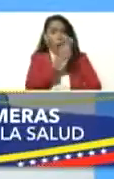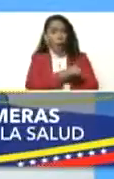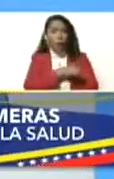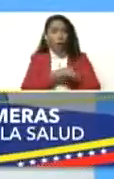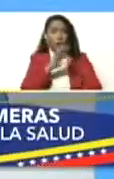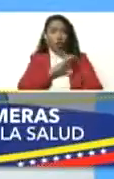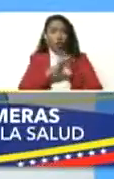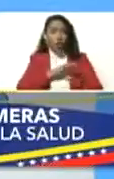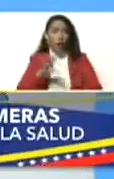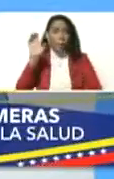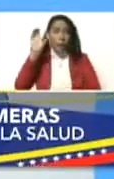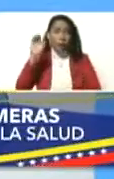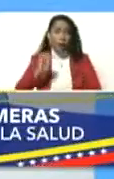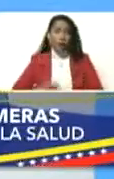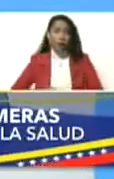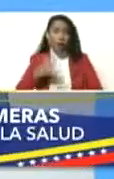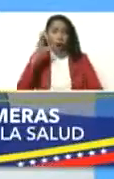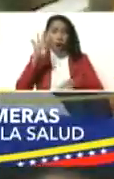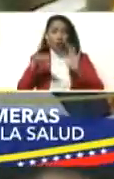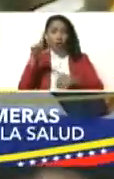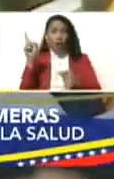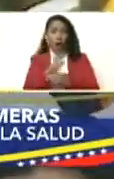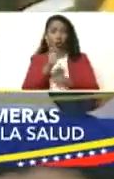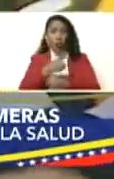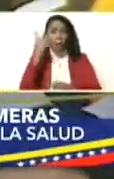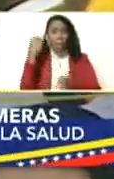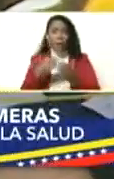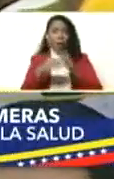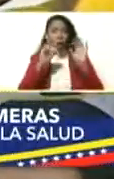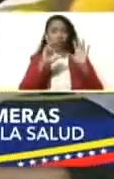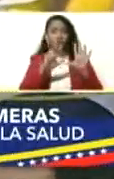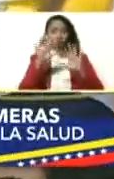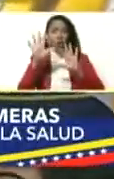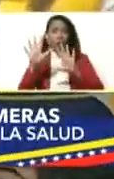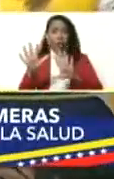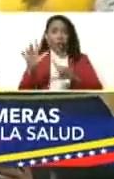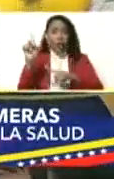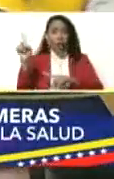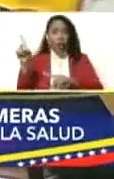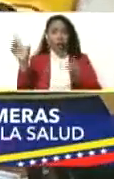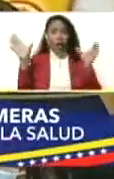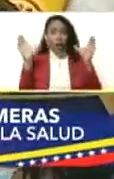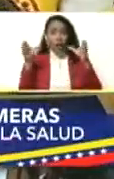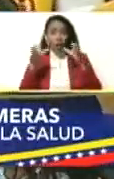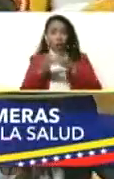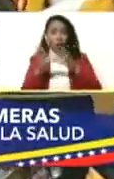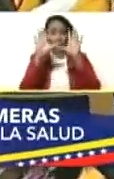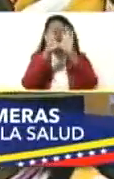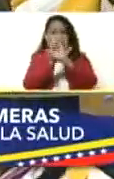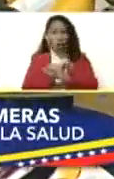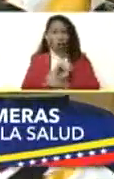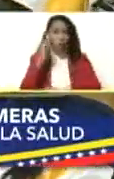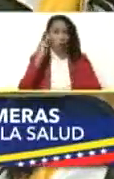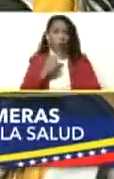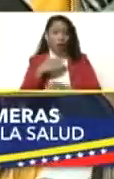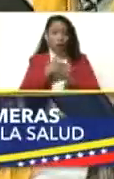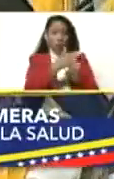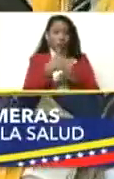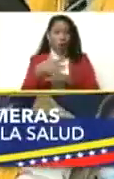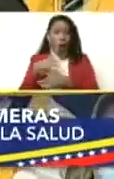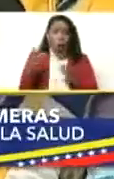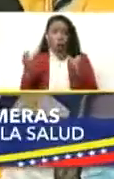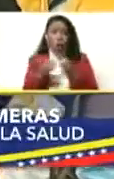Sociedad Patriótica, fundada el 14 de agosto de 1810, en sus sesiones nocturnas, donde Bolívar comparte con un grupo